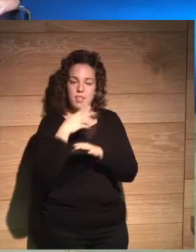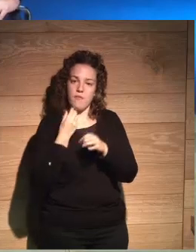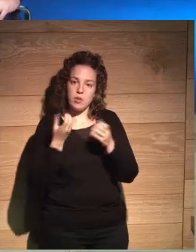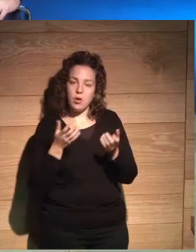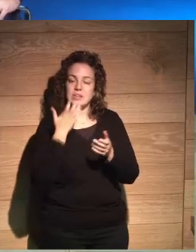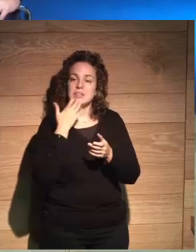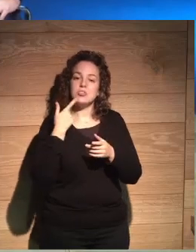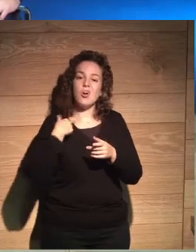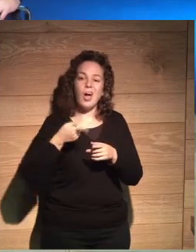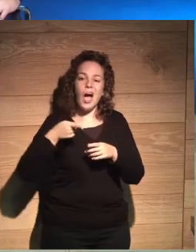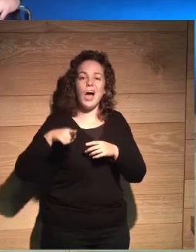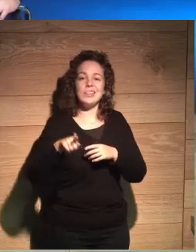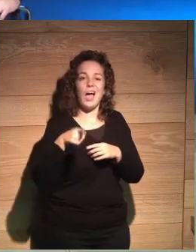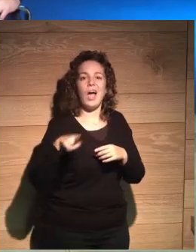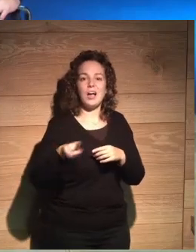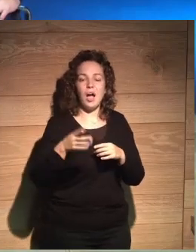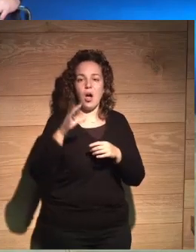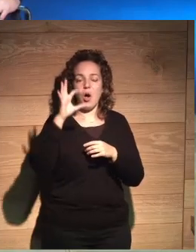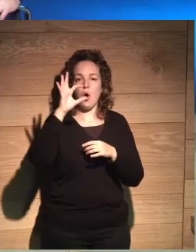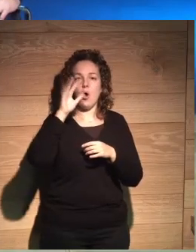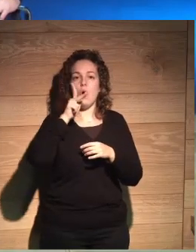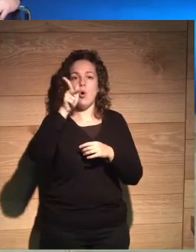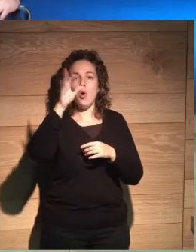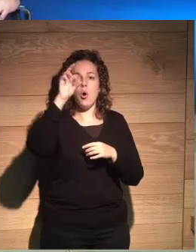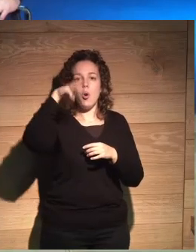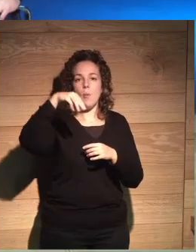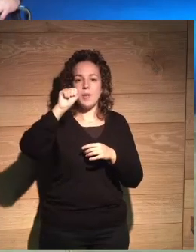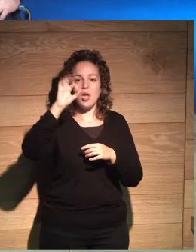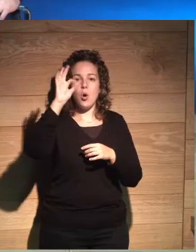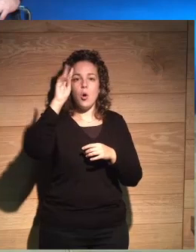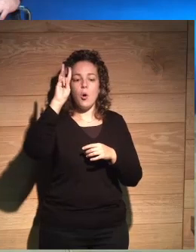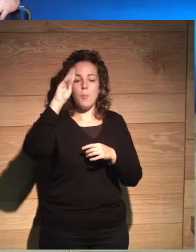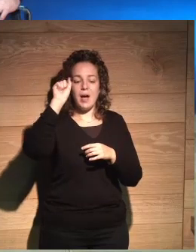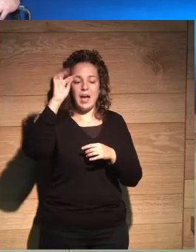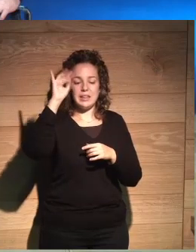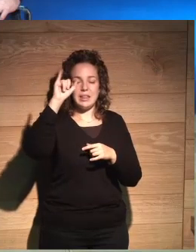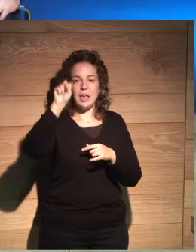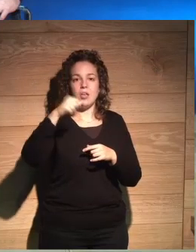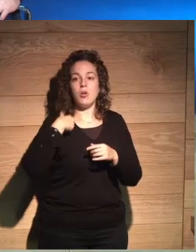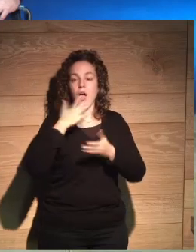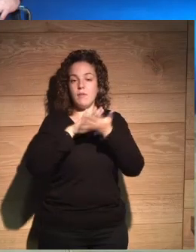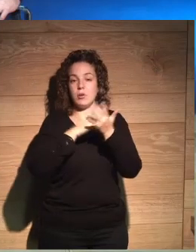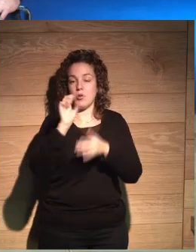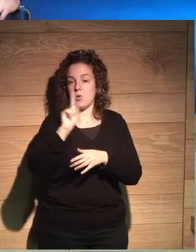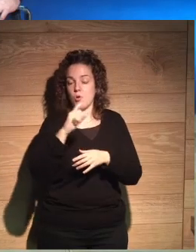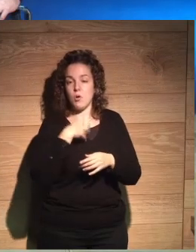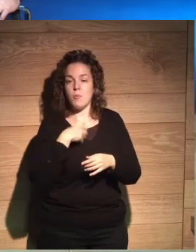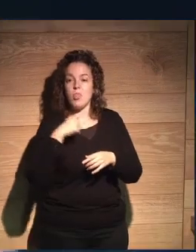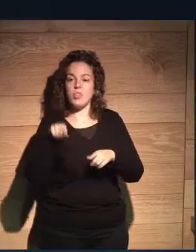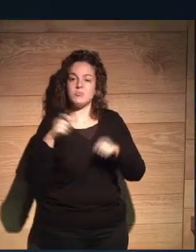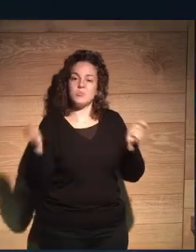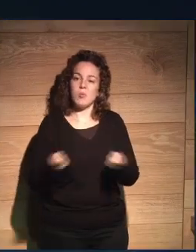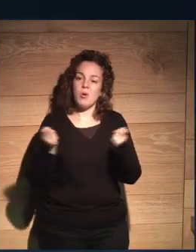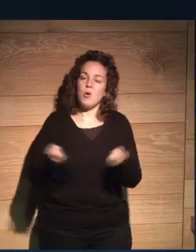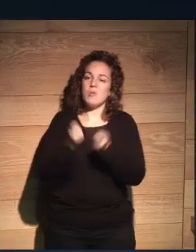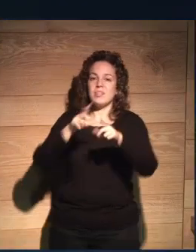voy atacando la homeopatía, no puedo llegar luego y estar publicitando una empresa que defiende la